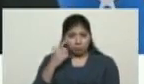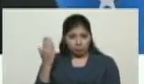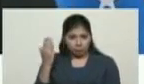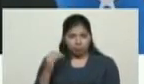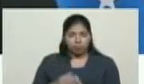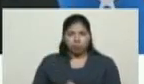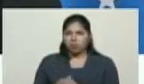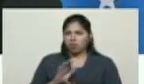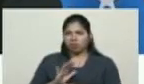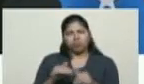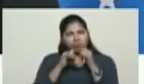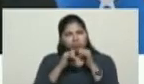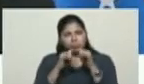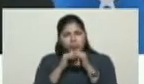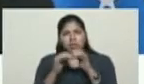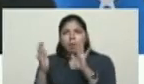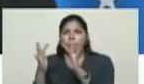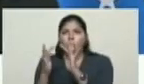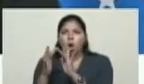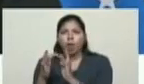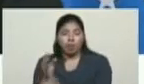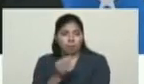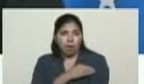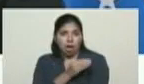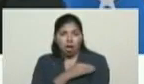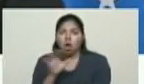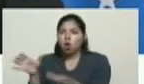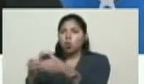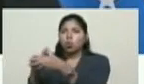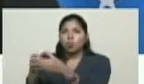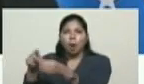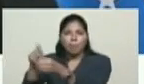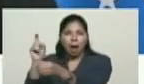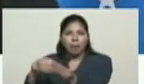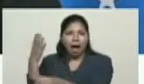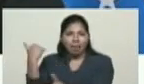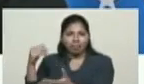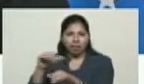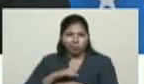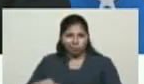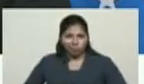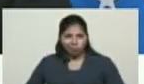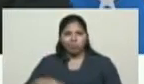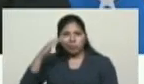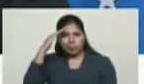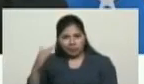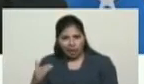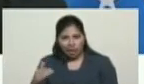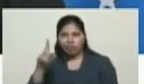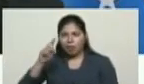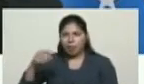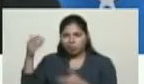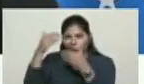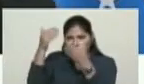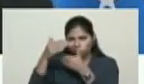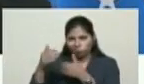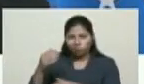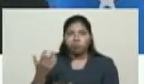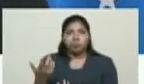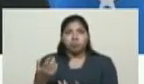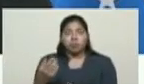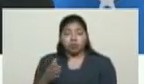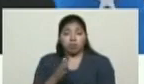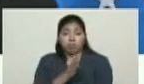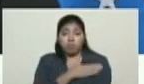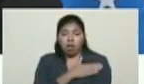manifestó que había sido contactado por un grupo de militares desertores y mercenarios para cometer dichos